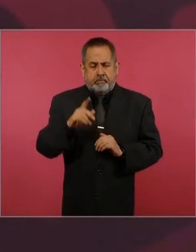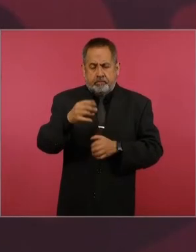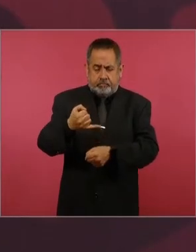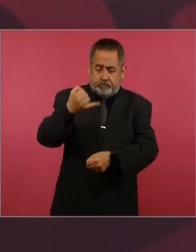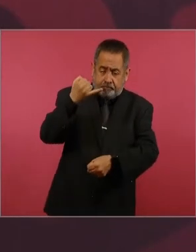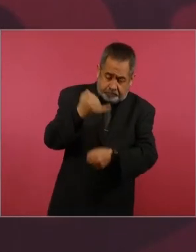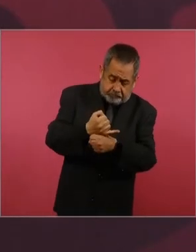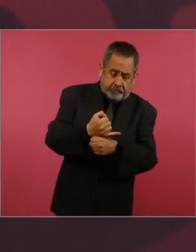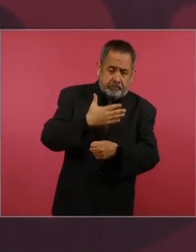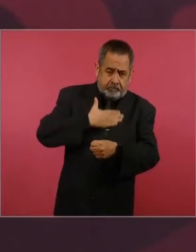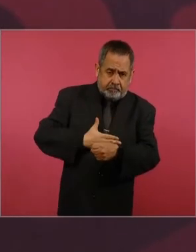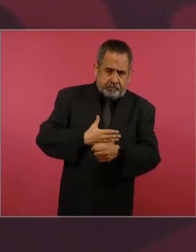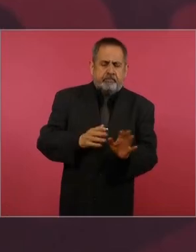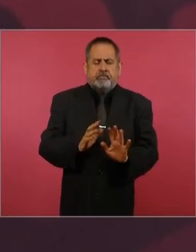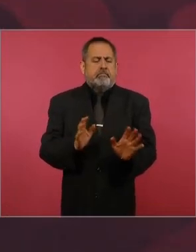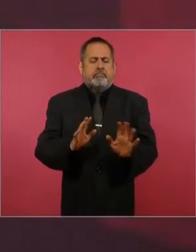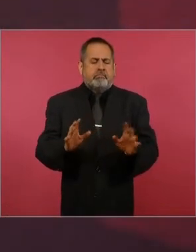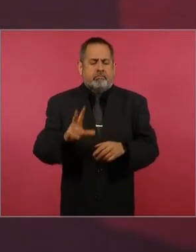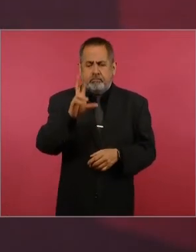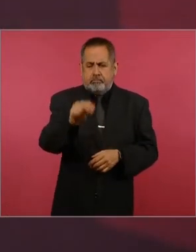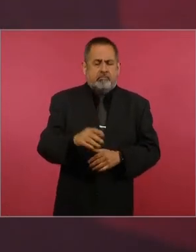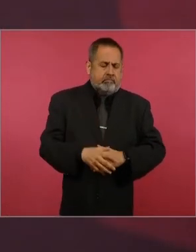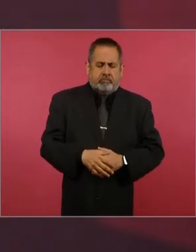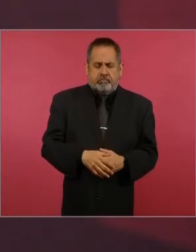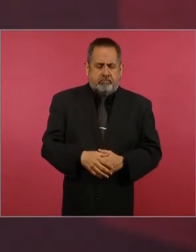ninguna injusticia, no se permite